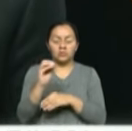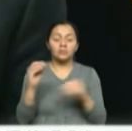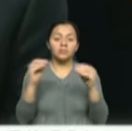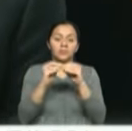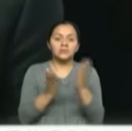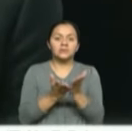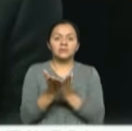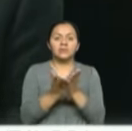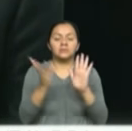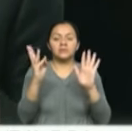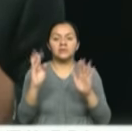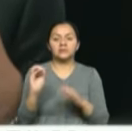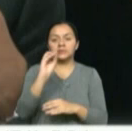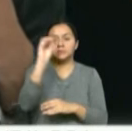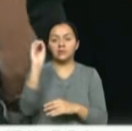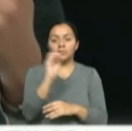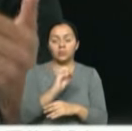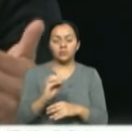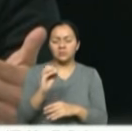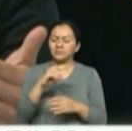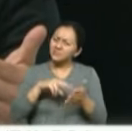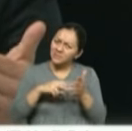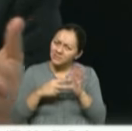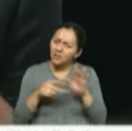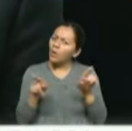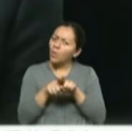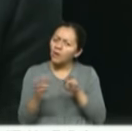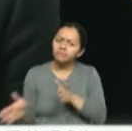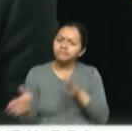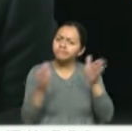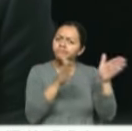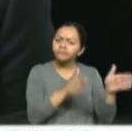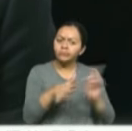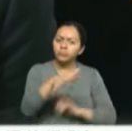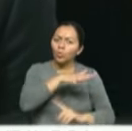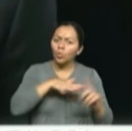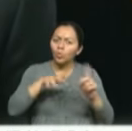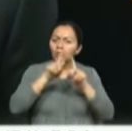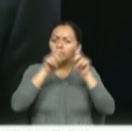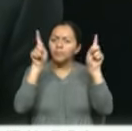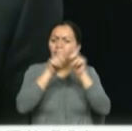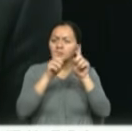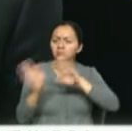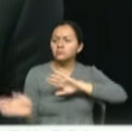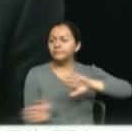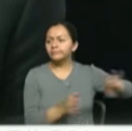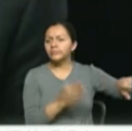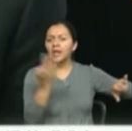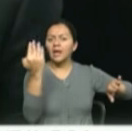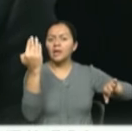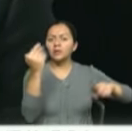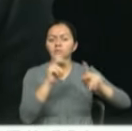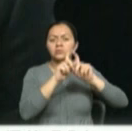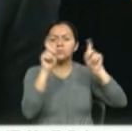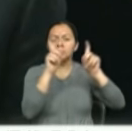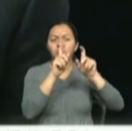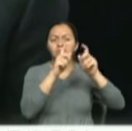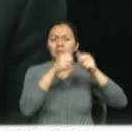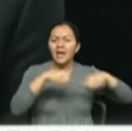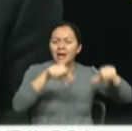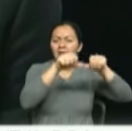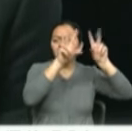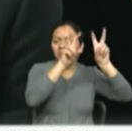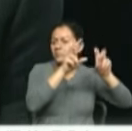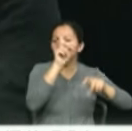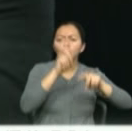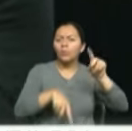de un 60%. Esto dejaba de lado a un conjunto de más de 14 sectores de la economía que no podían